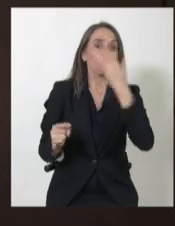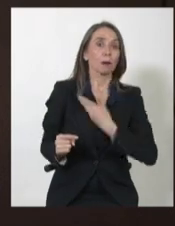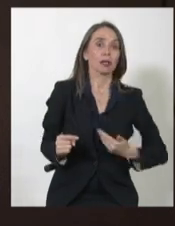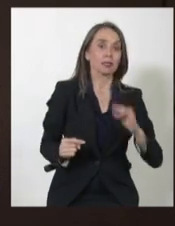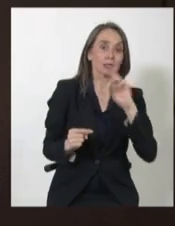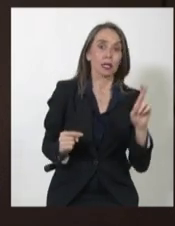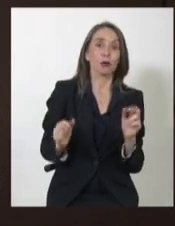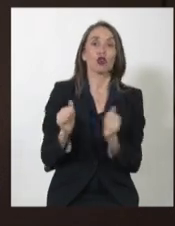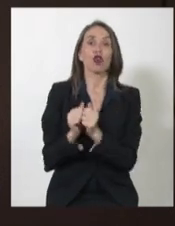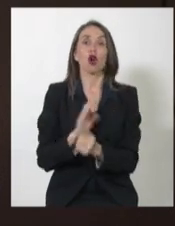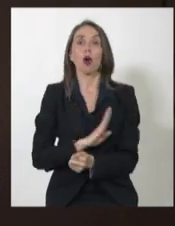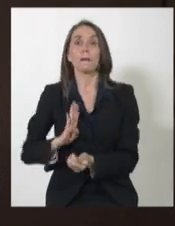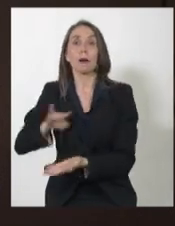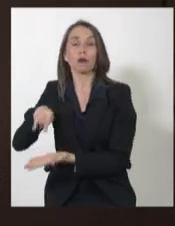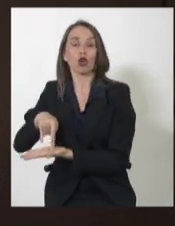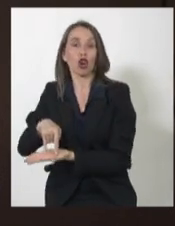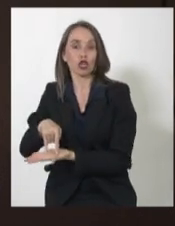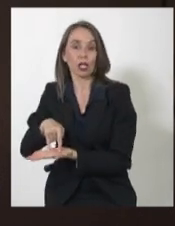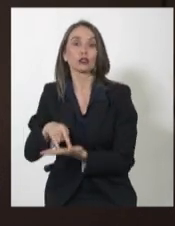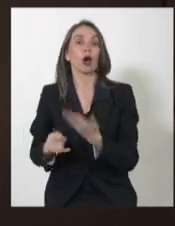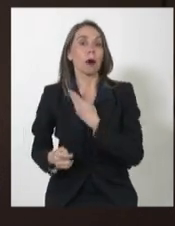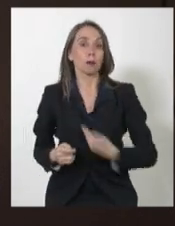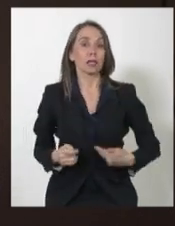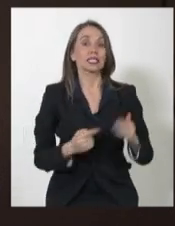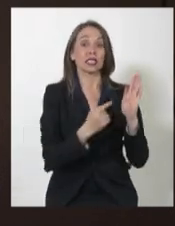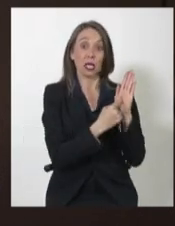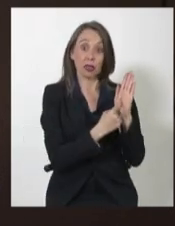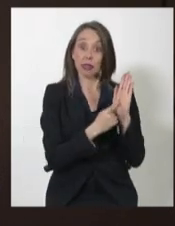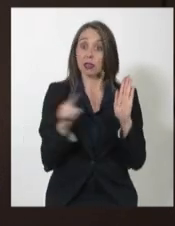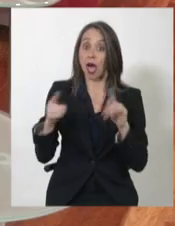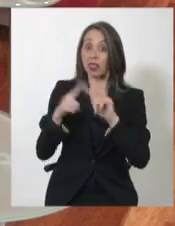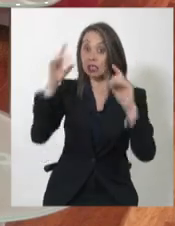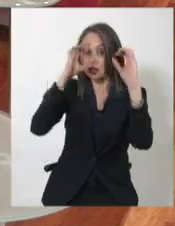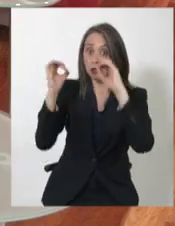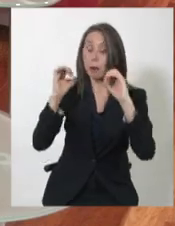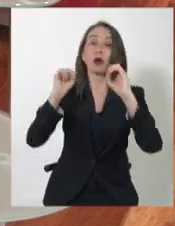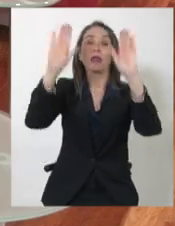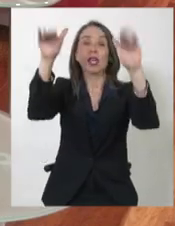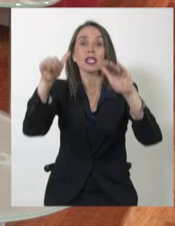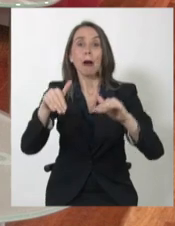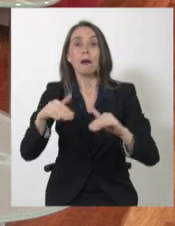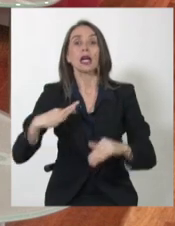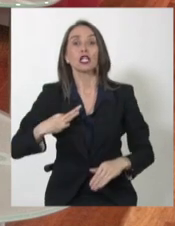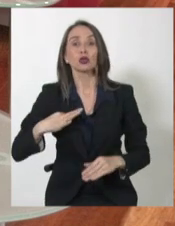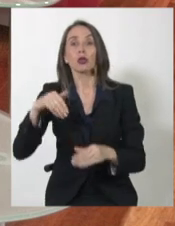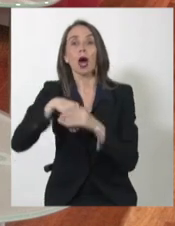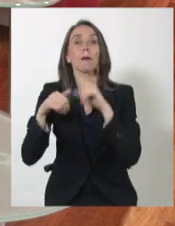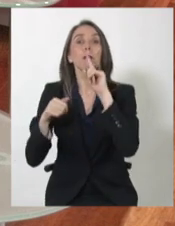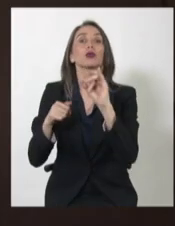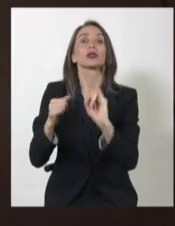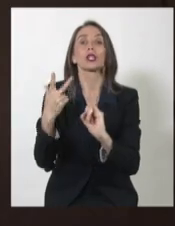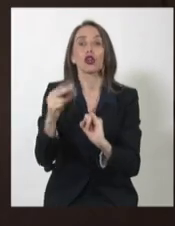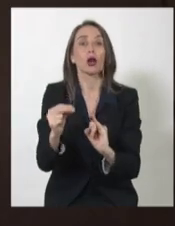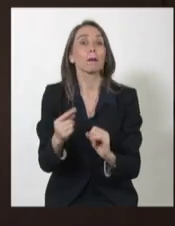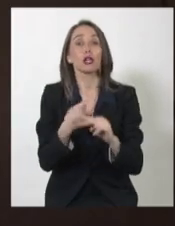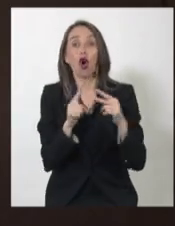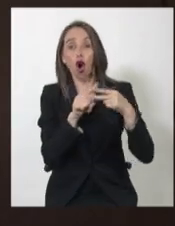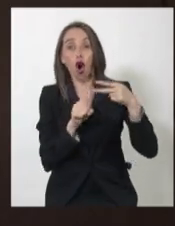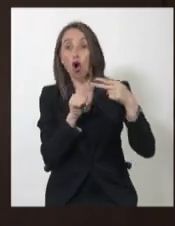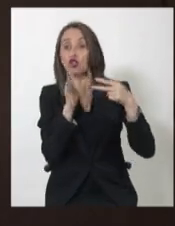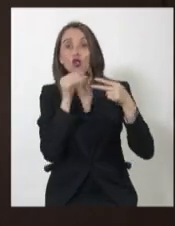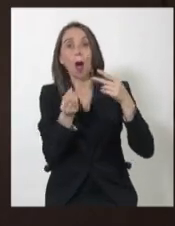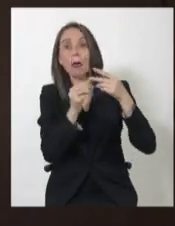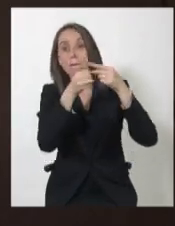y el Congreso, que ahí el presidente tiene la facultad de convocar a plebiscito. Pero no hay forma de participación ciudadana. Entonces yo